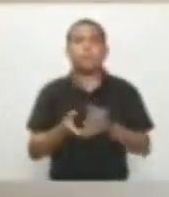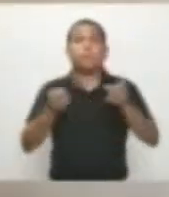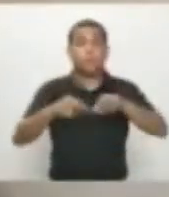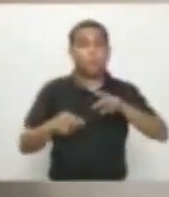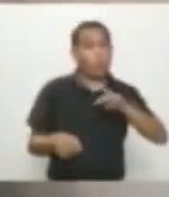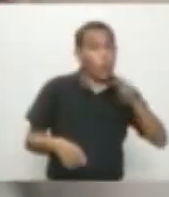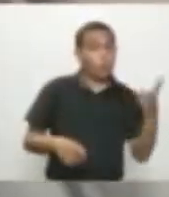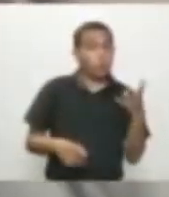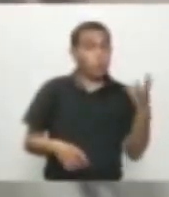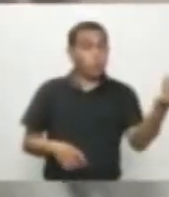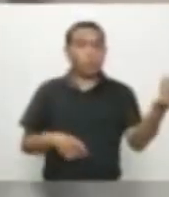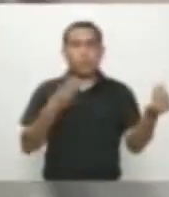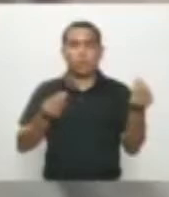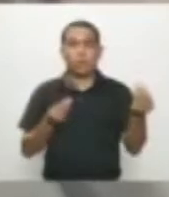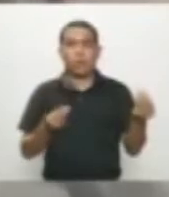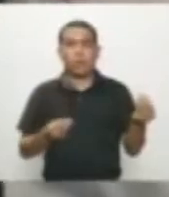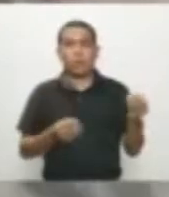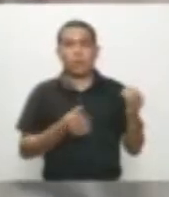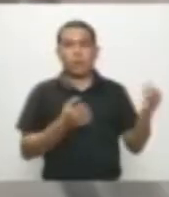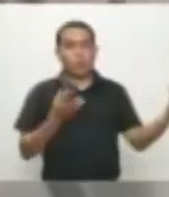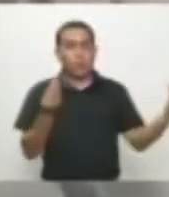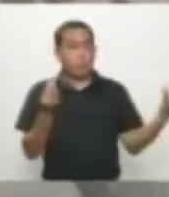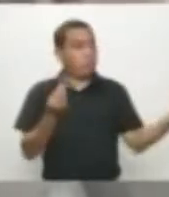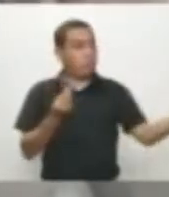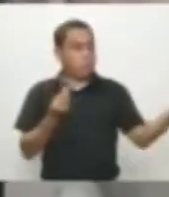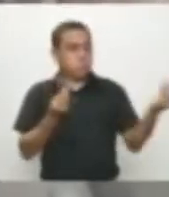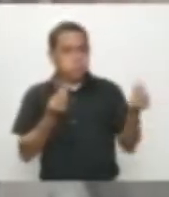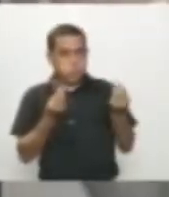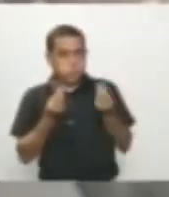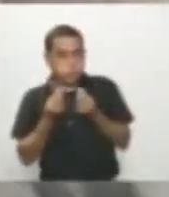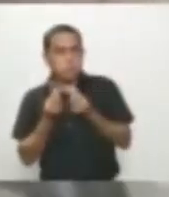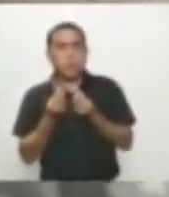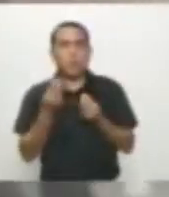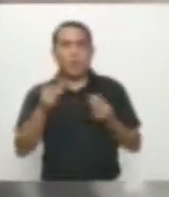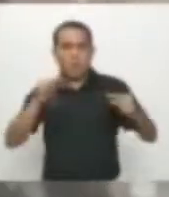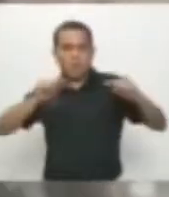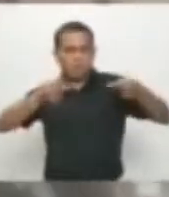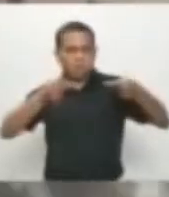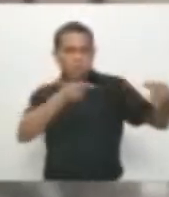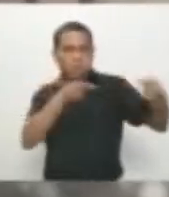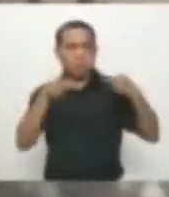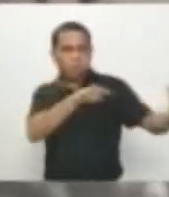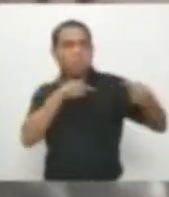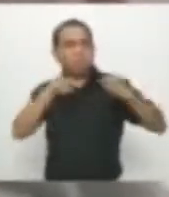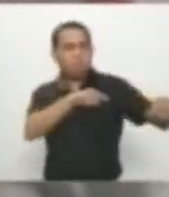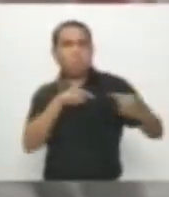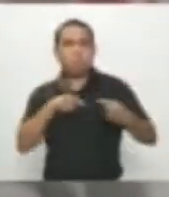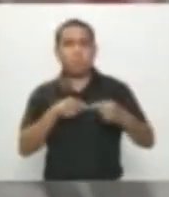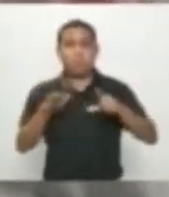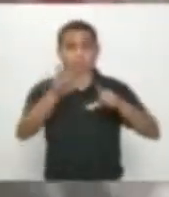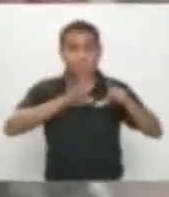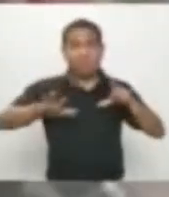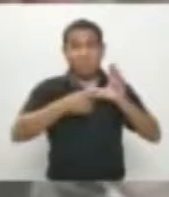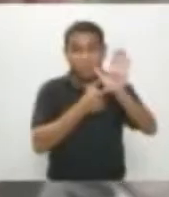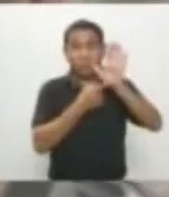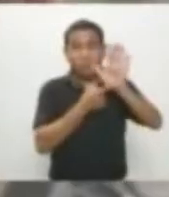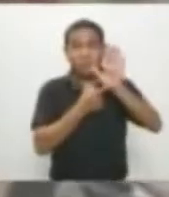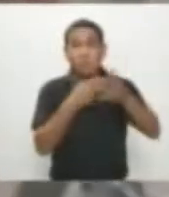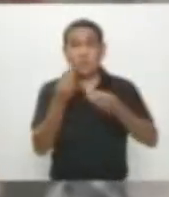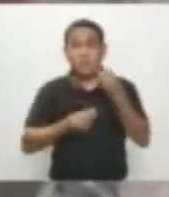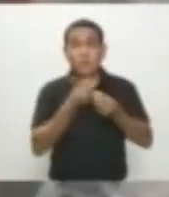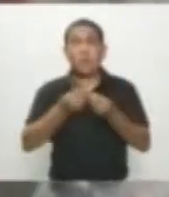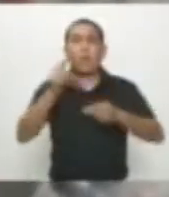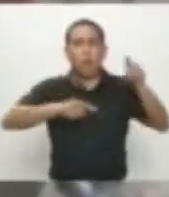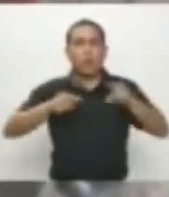de presos aparece por los costados del patio, iniciándose el enfrentamiento. En las imágenes se logra ver a varios de los